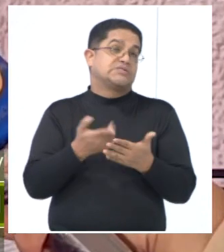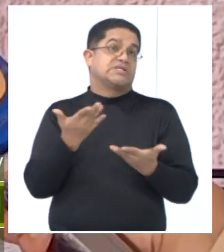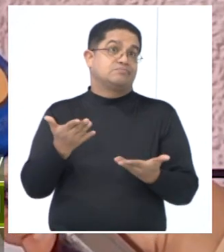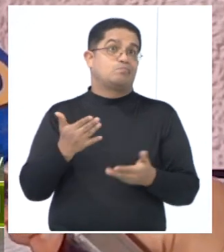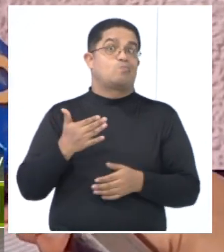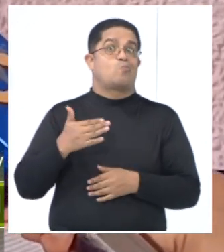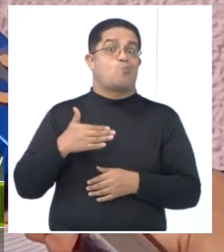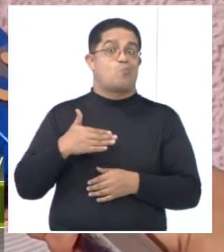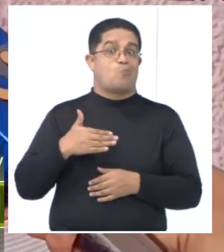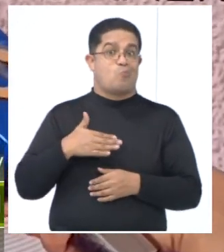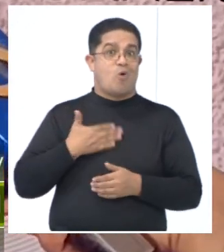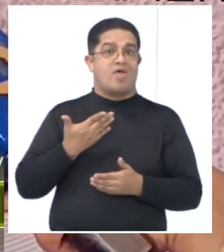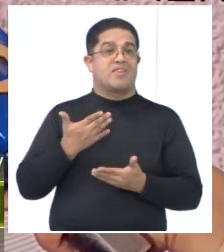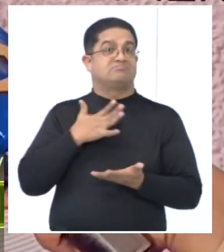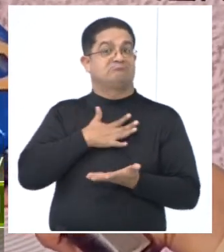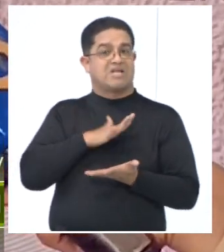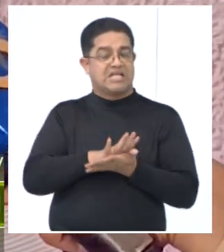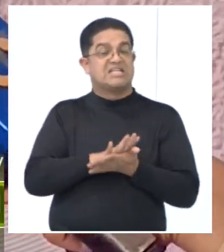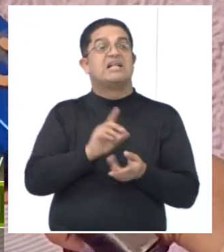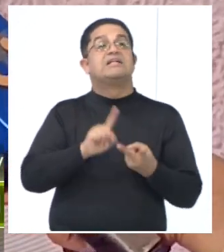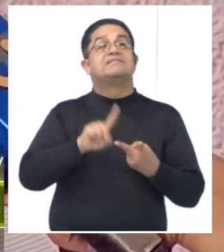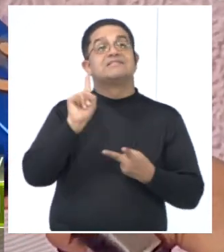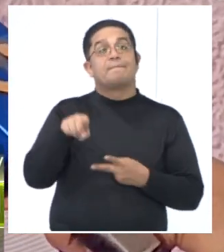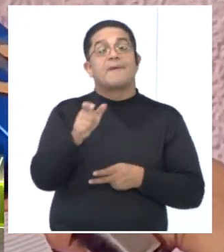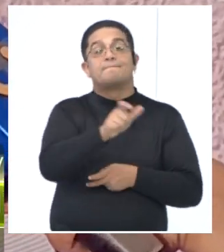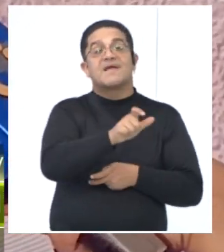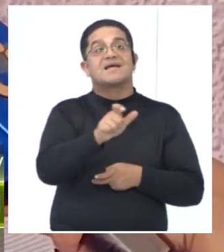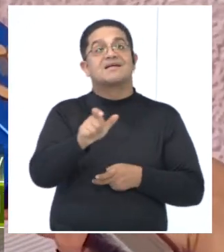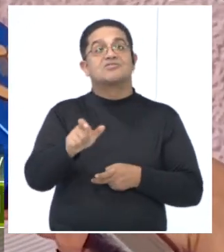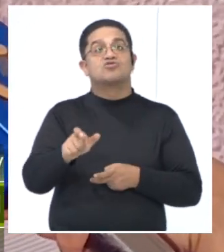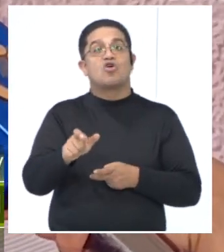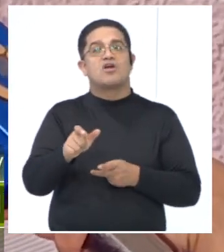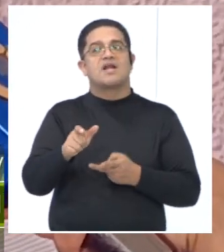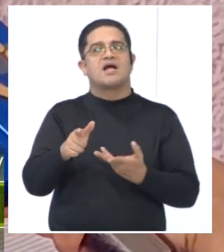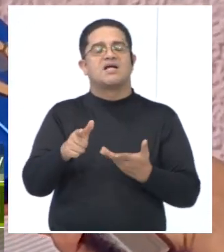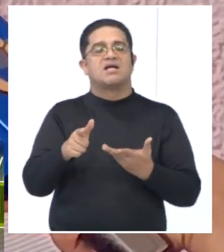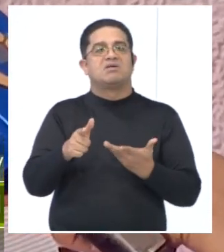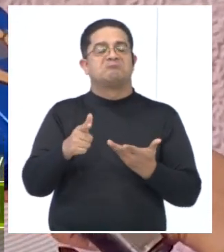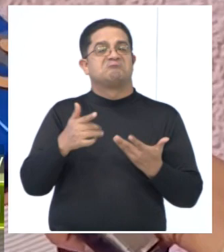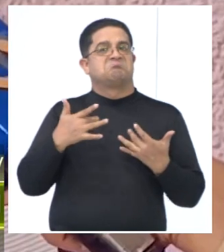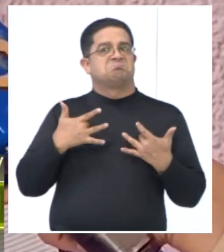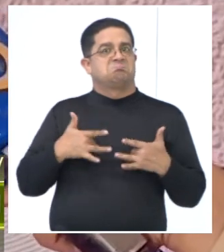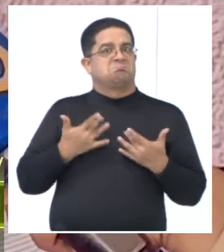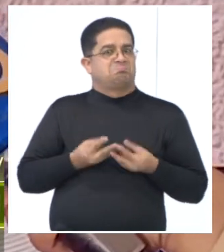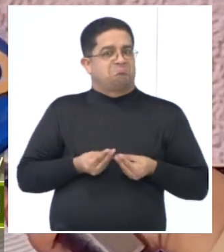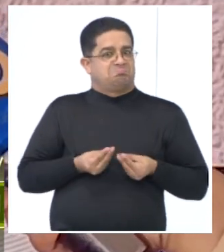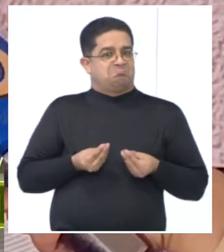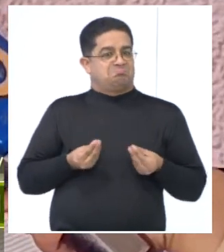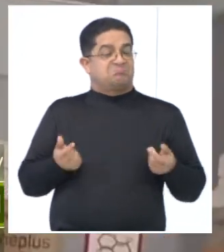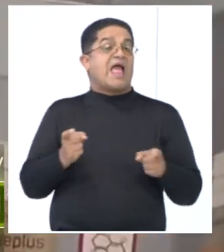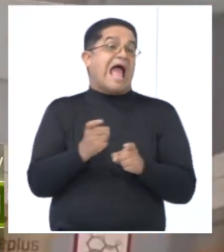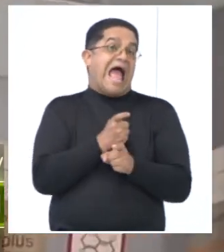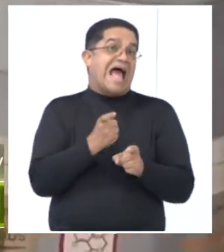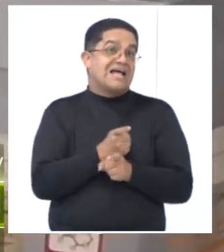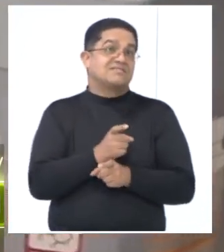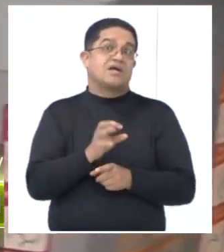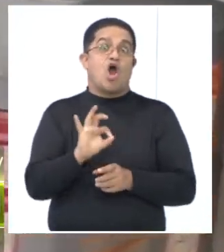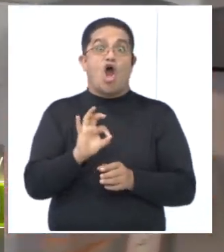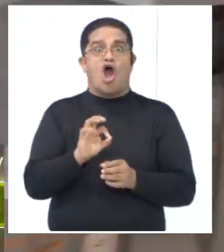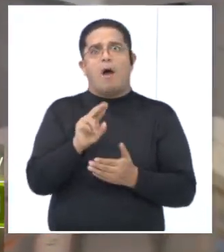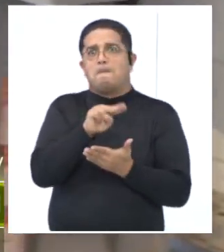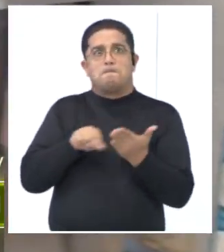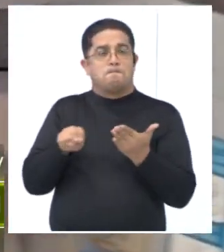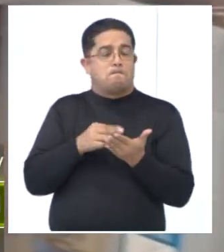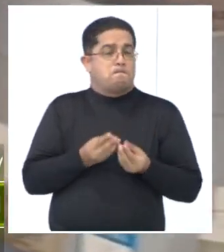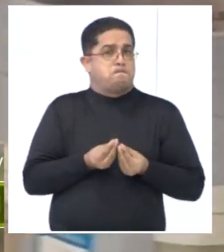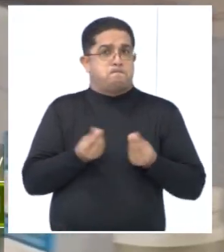mayor, y fuera de eso hemos tenido pacientes que se han reversado los síntomas y se ha reversado el cáncer casi con su totalidad o en su totalidad con este tipo de